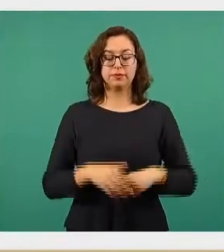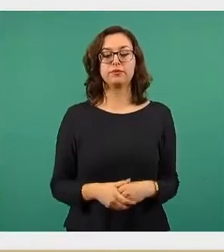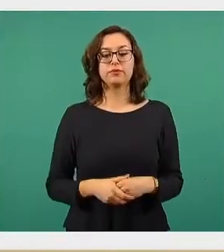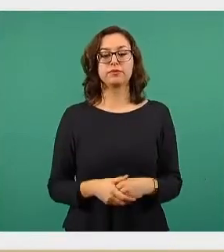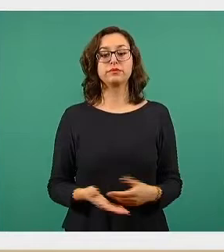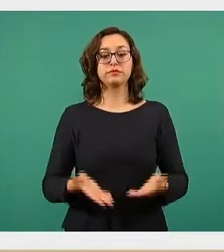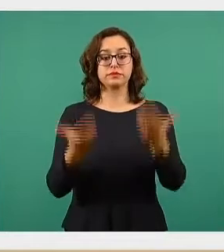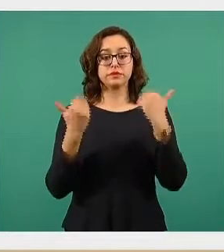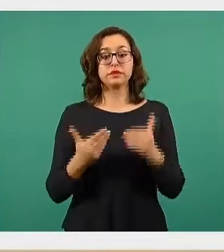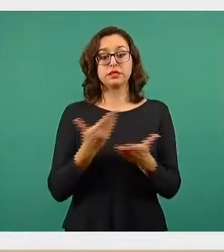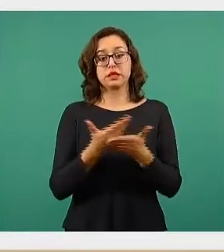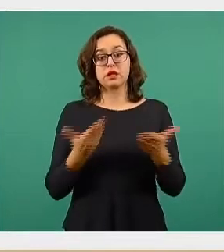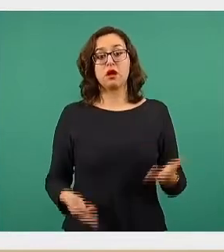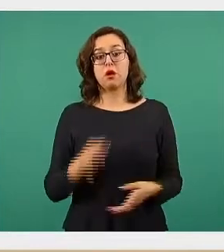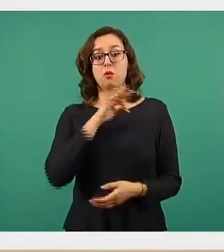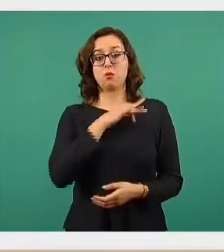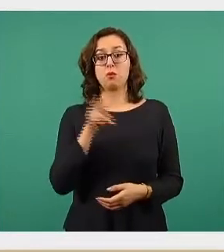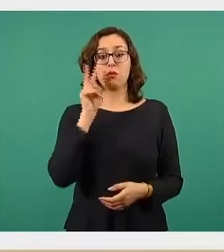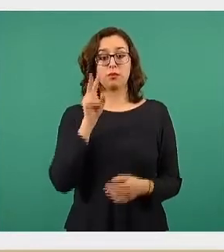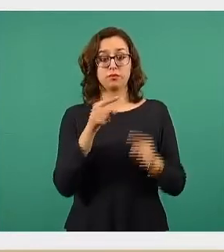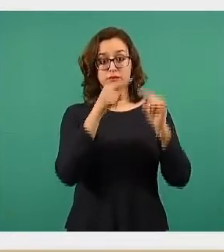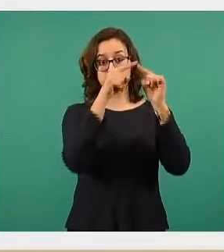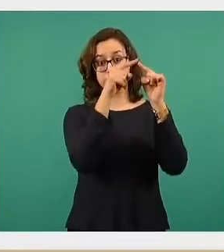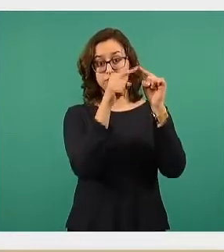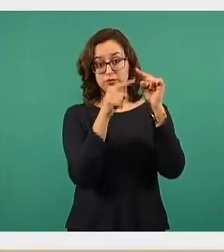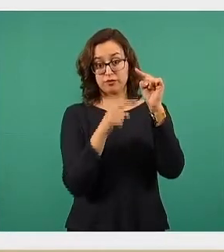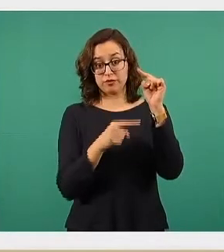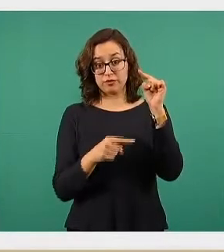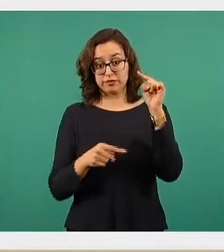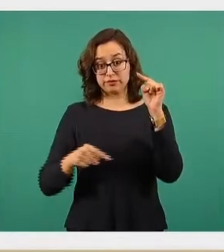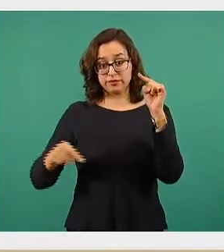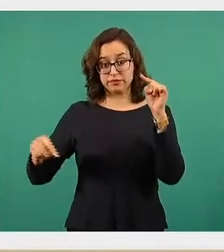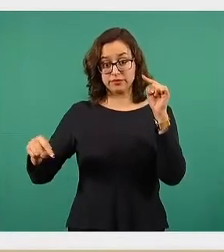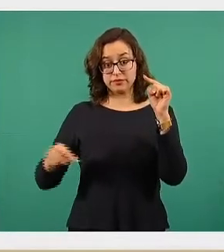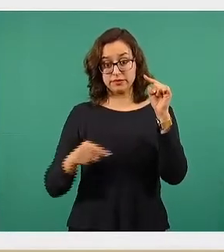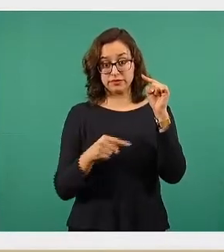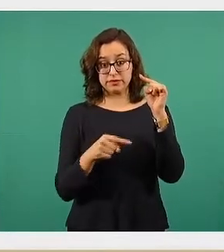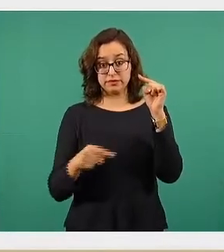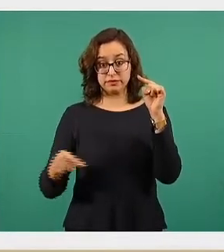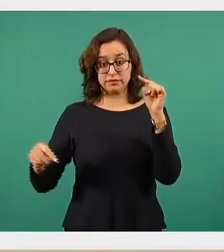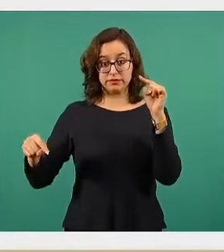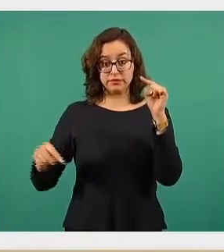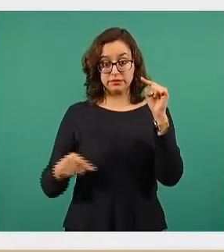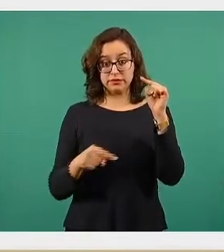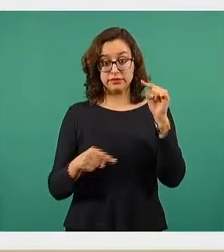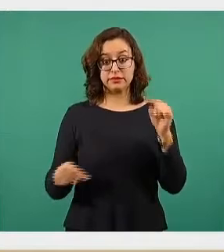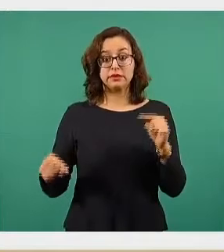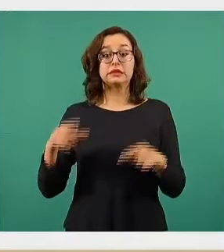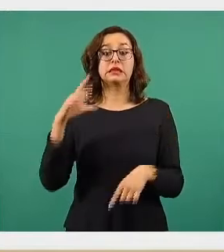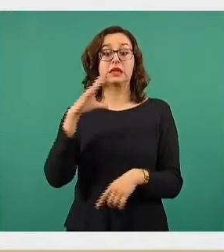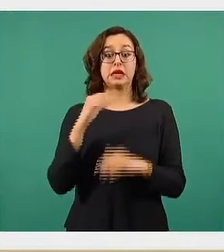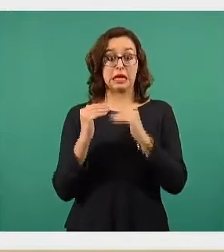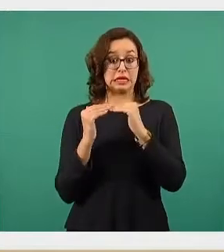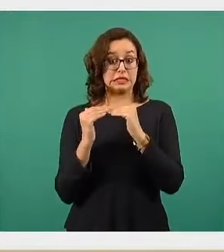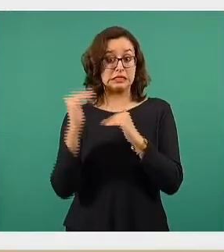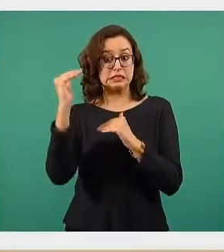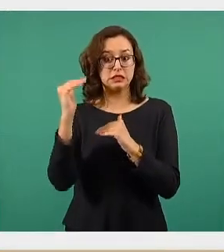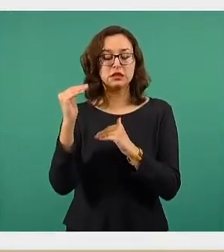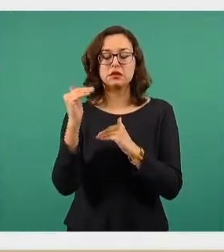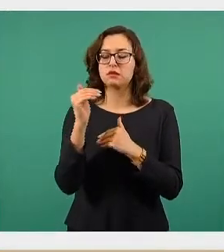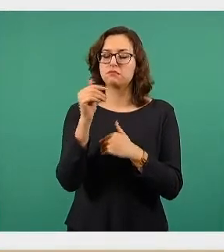de esta meseta en la que es un incremento del 0.2%. O sea, no hay un